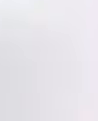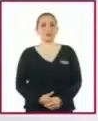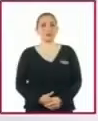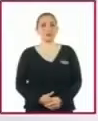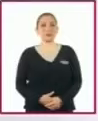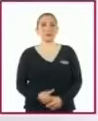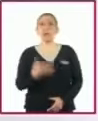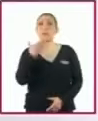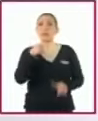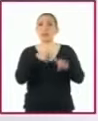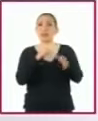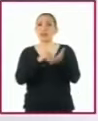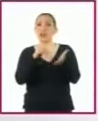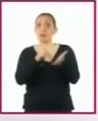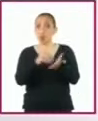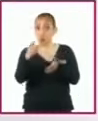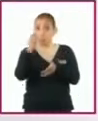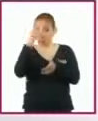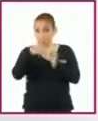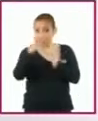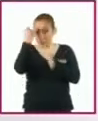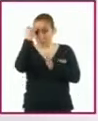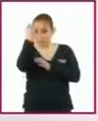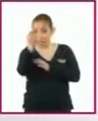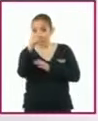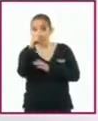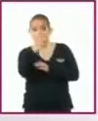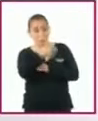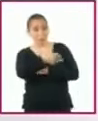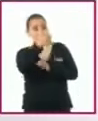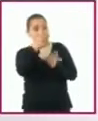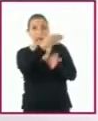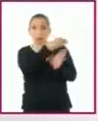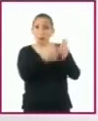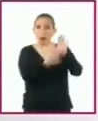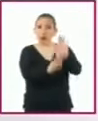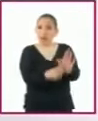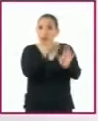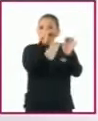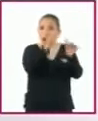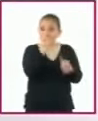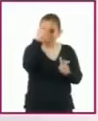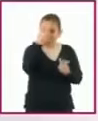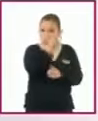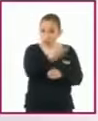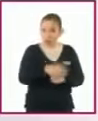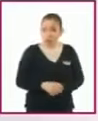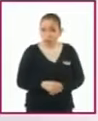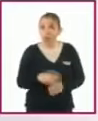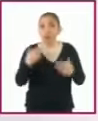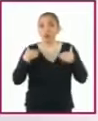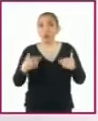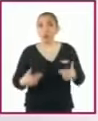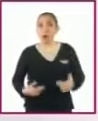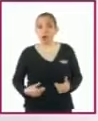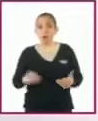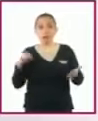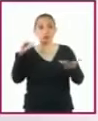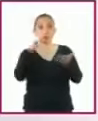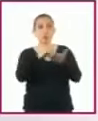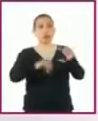que sigues con nosotros, ¿alguna vez imaginaron que así eran las primeras representaciones artísticas? ¿Y que los seres humanos